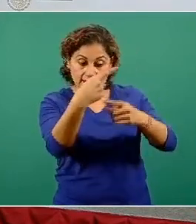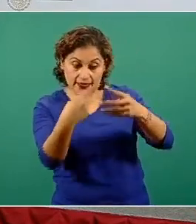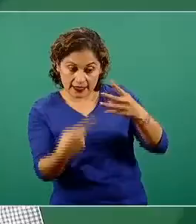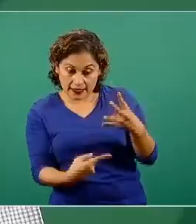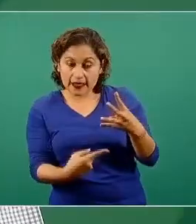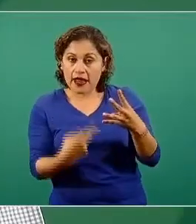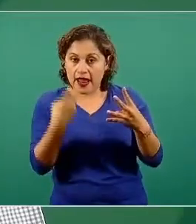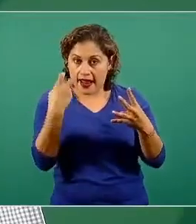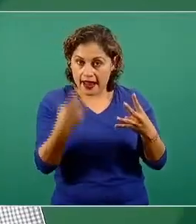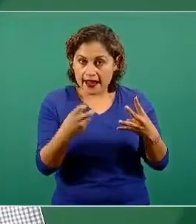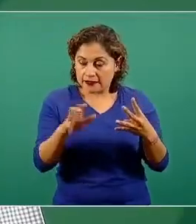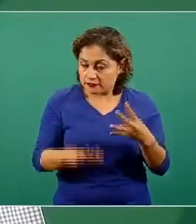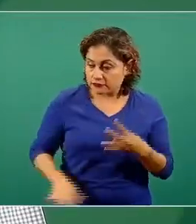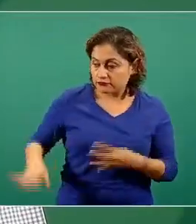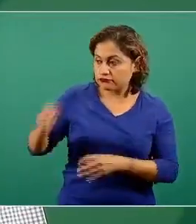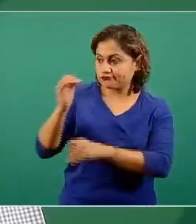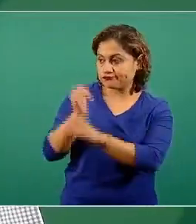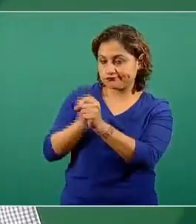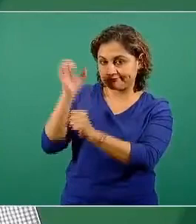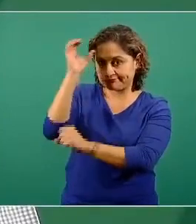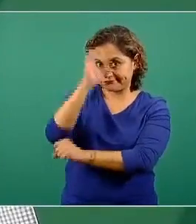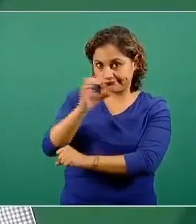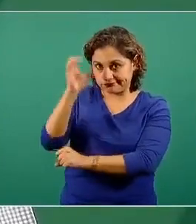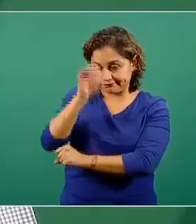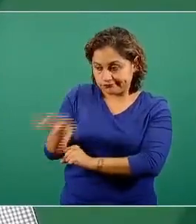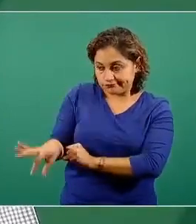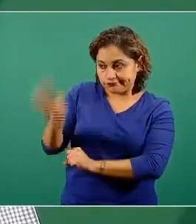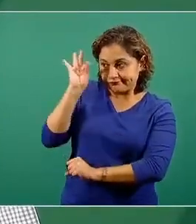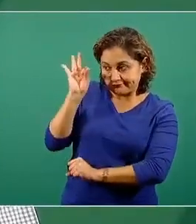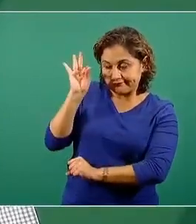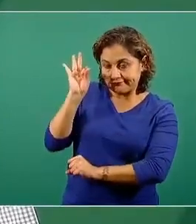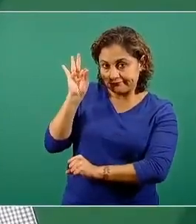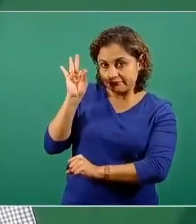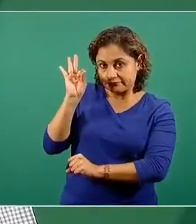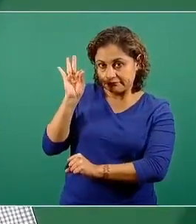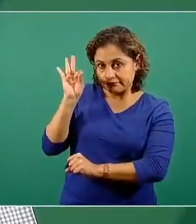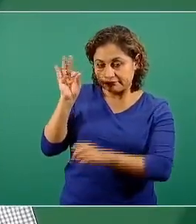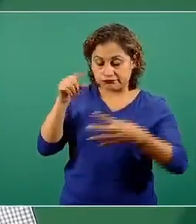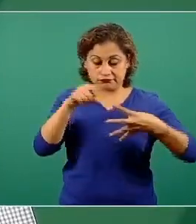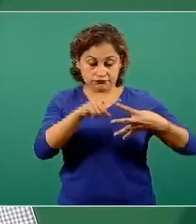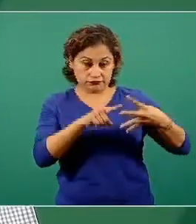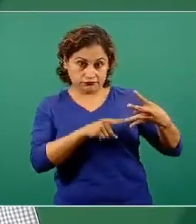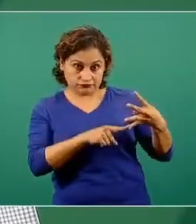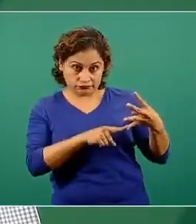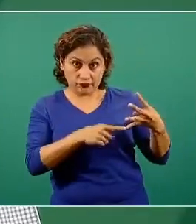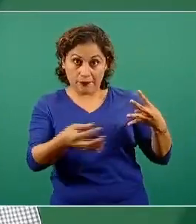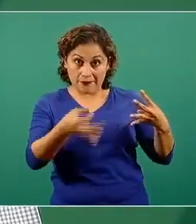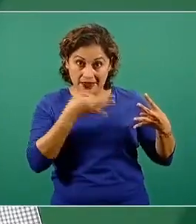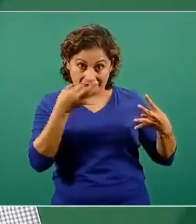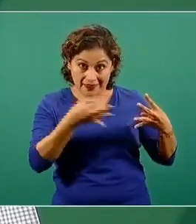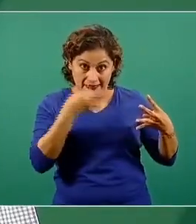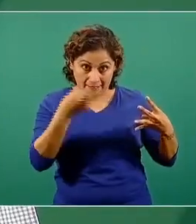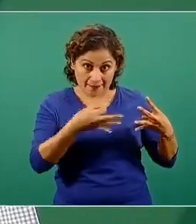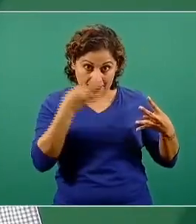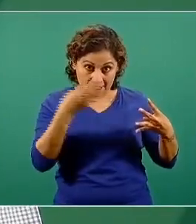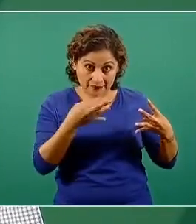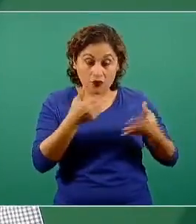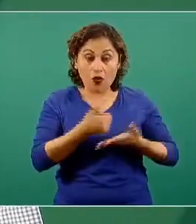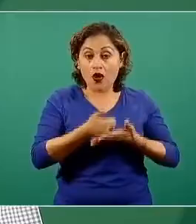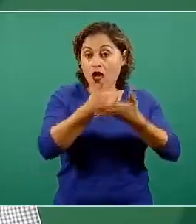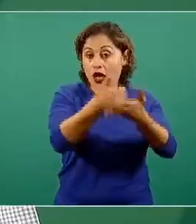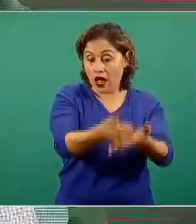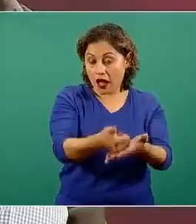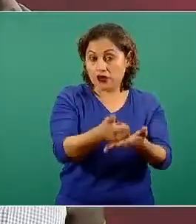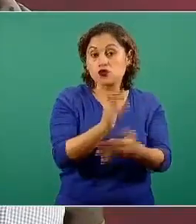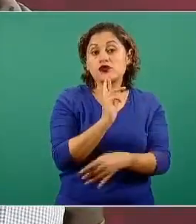con sustento documental, que un medicamento produce curación o mejoría